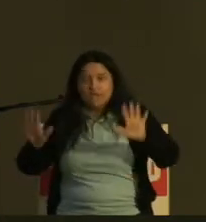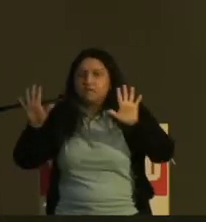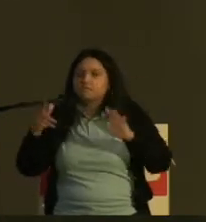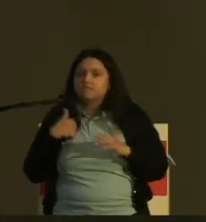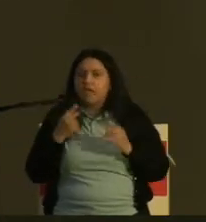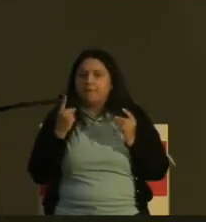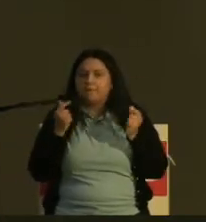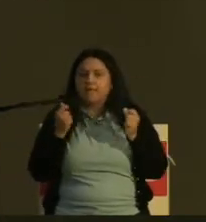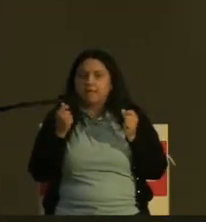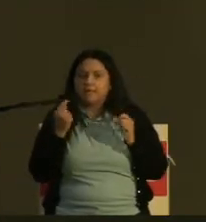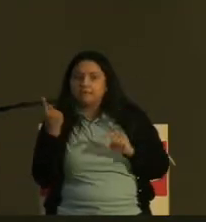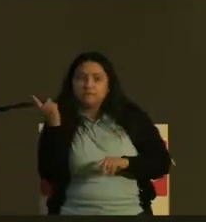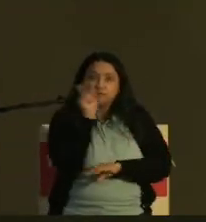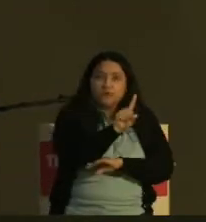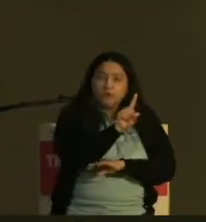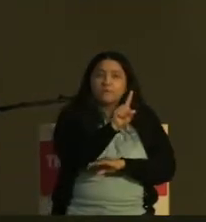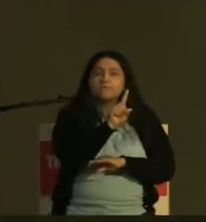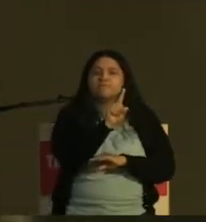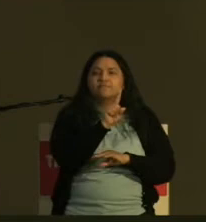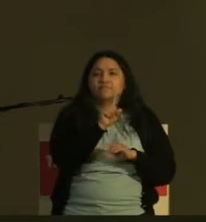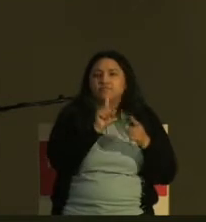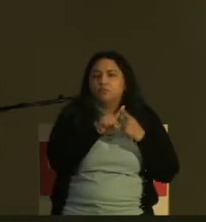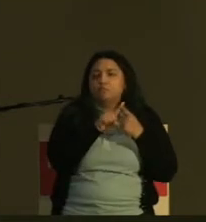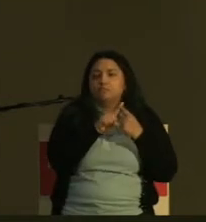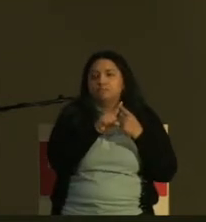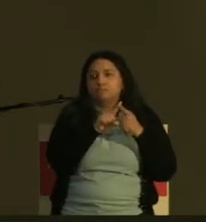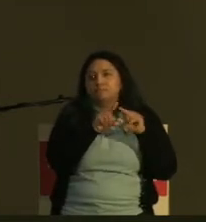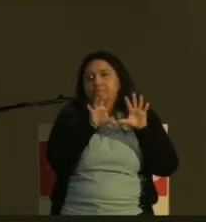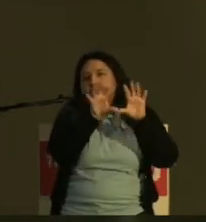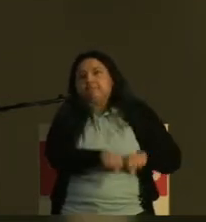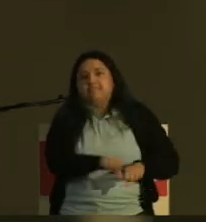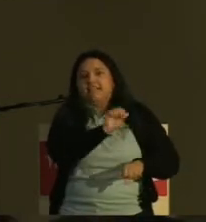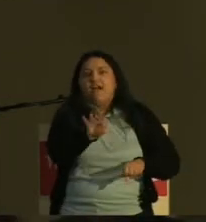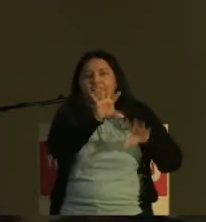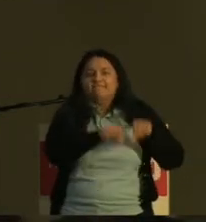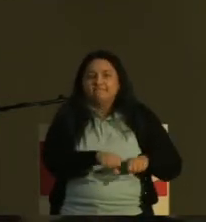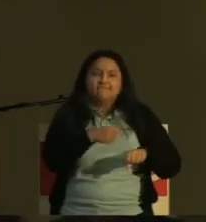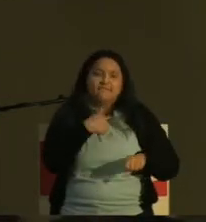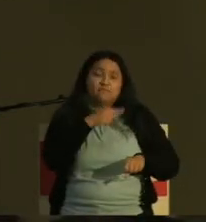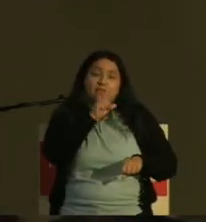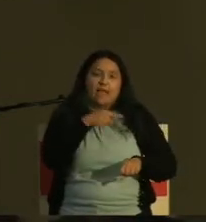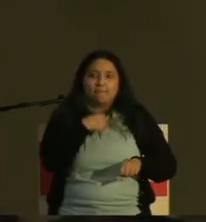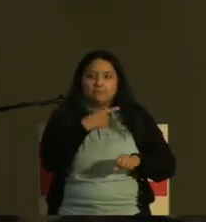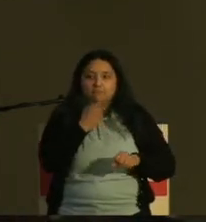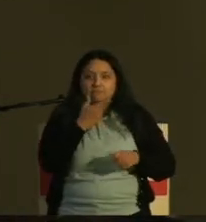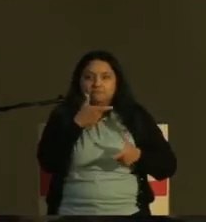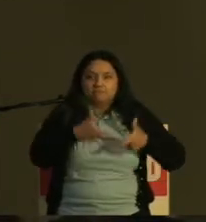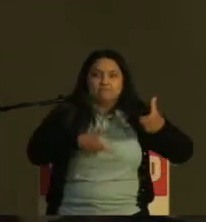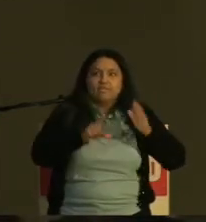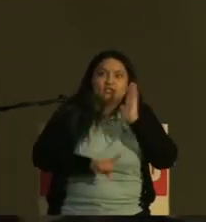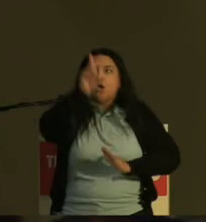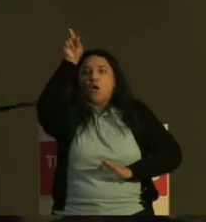para tocarlo y para bajar ese mood, ¿no? Yo estaba muy alto, muy fuera del mundo. Pero ellos,